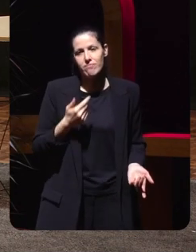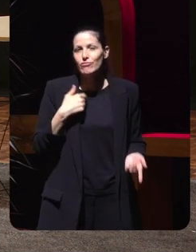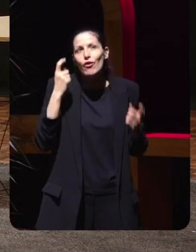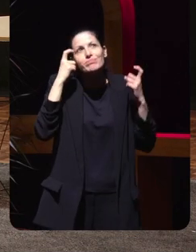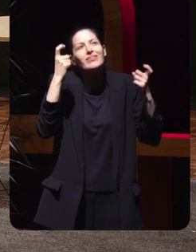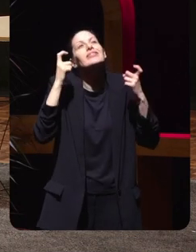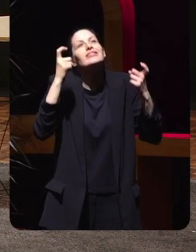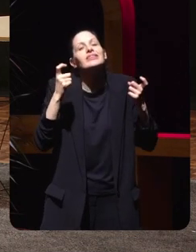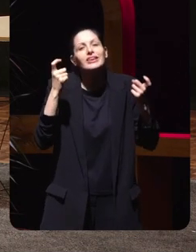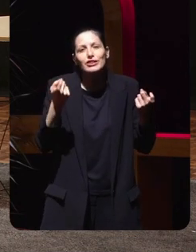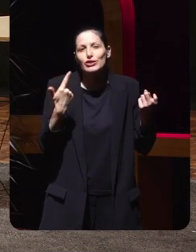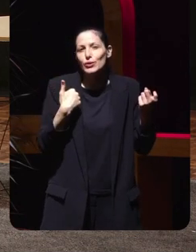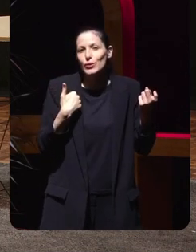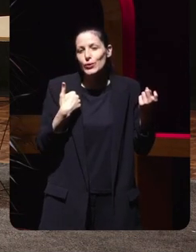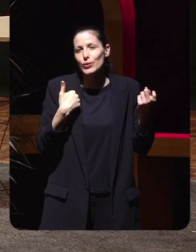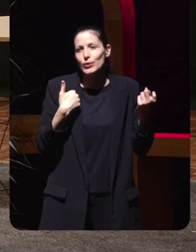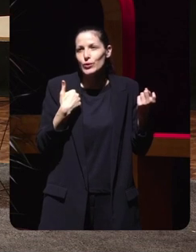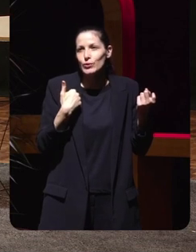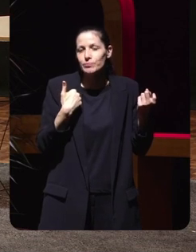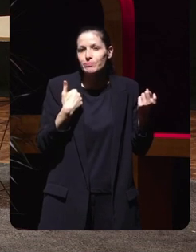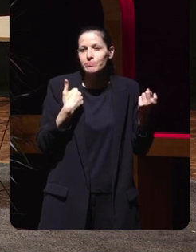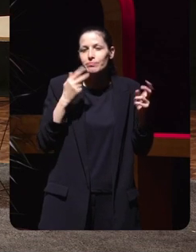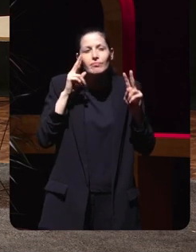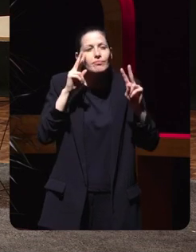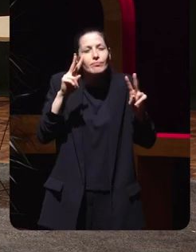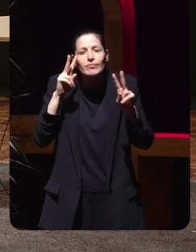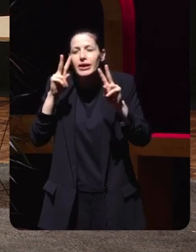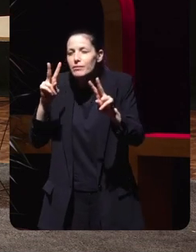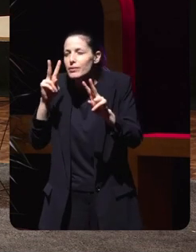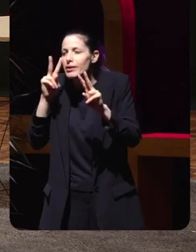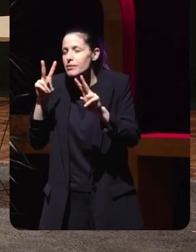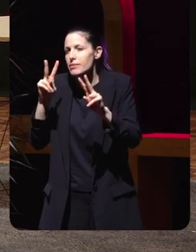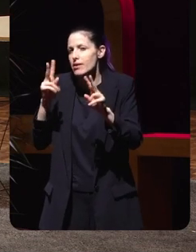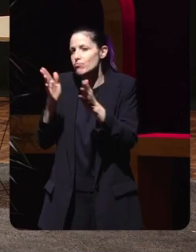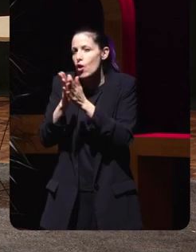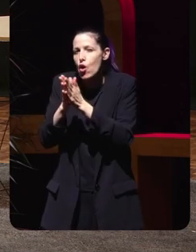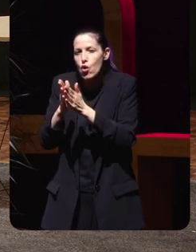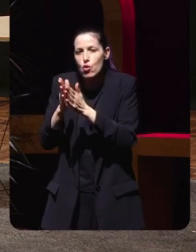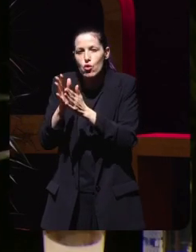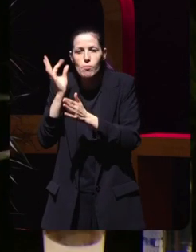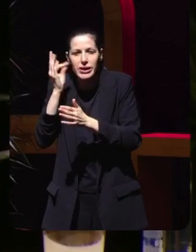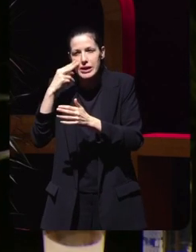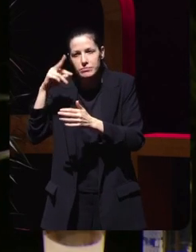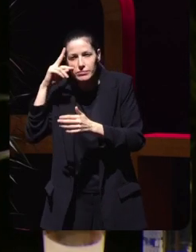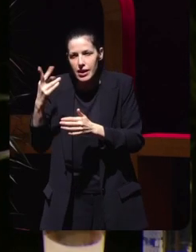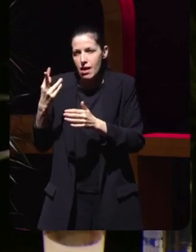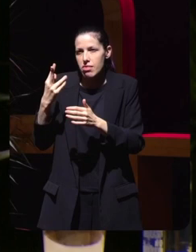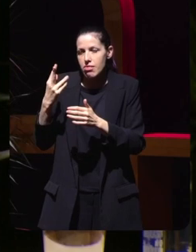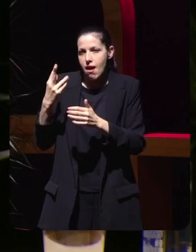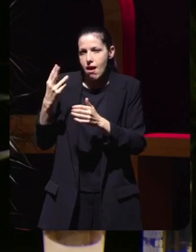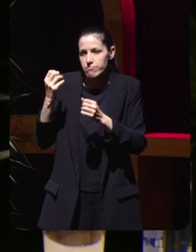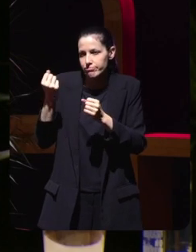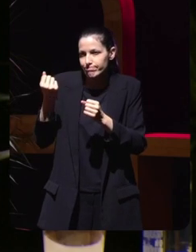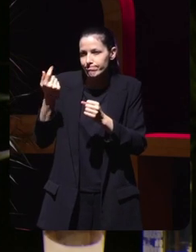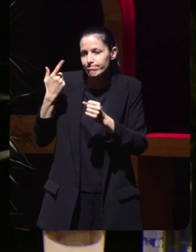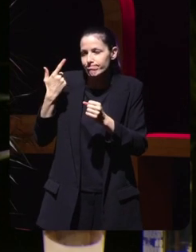Pues nutrirme un poco tomar ejemplo en ondas compañeras que son más veteranas sé que fan estupendamente bueno está siendo